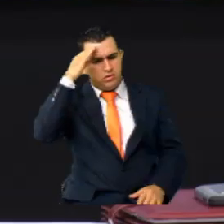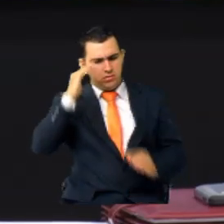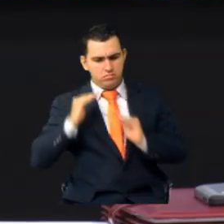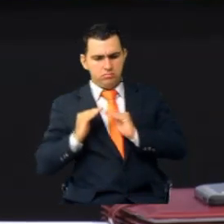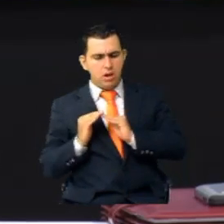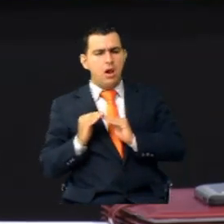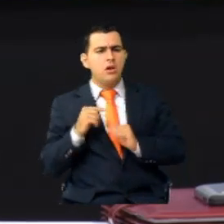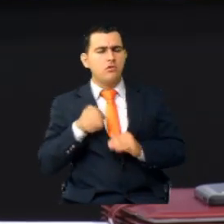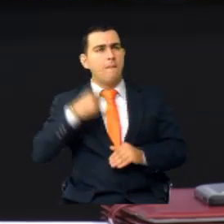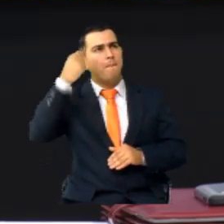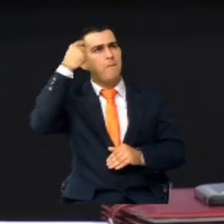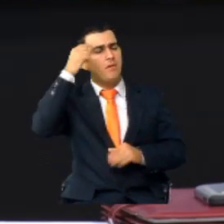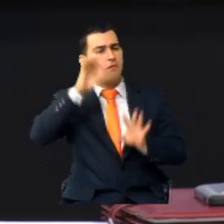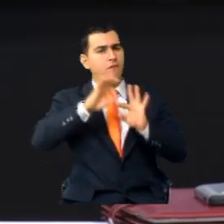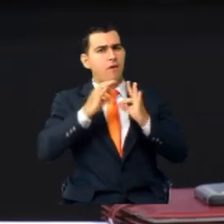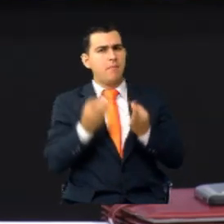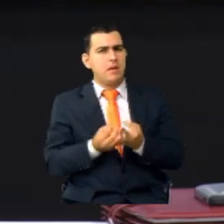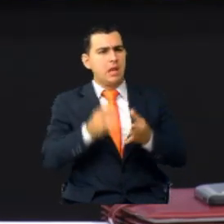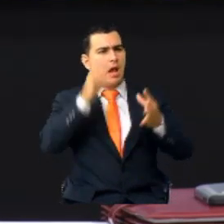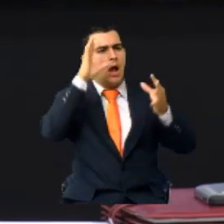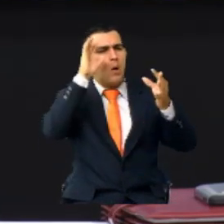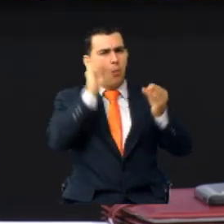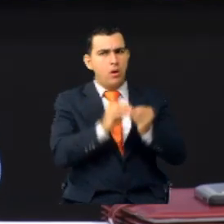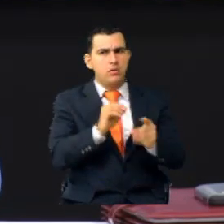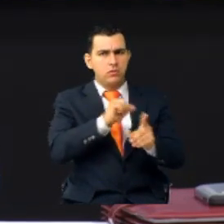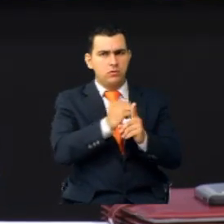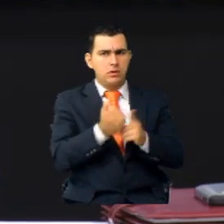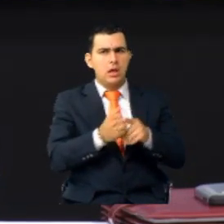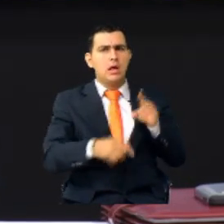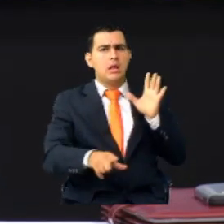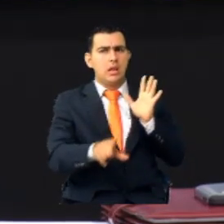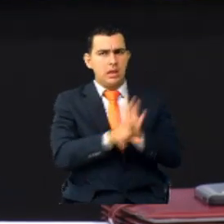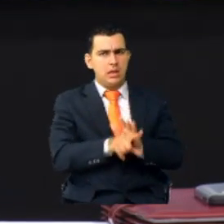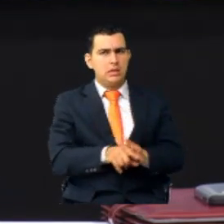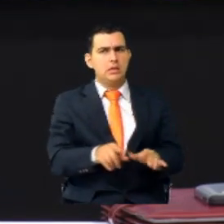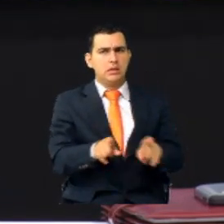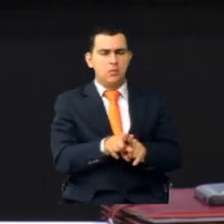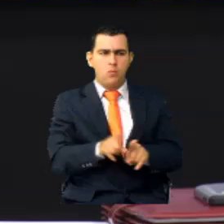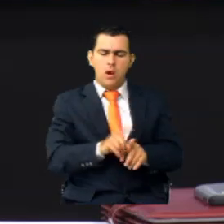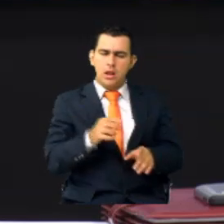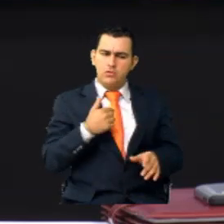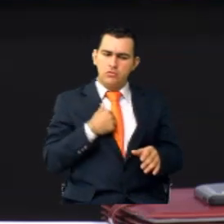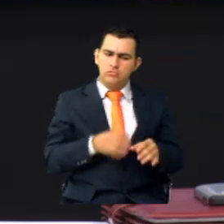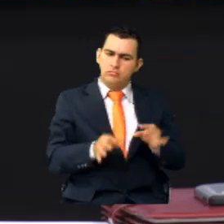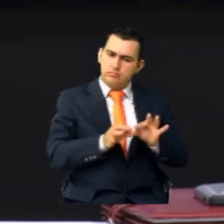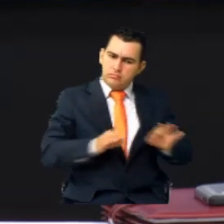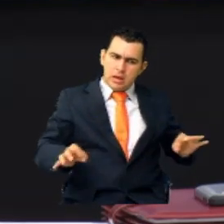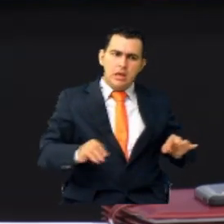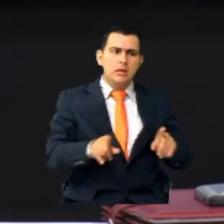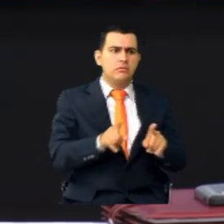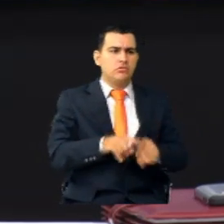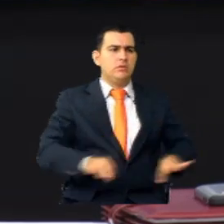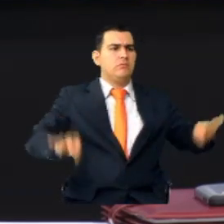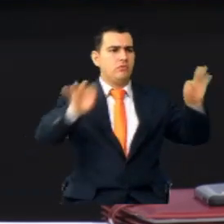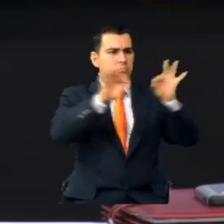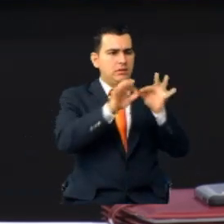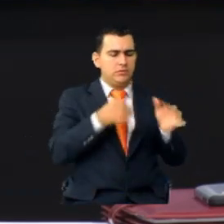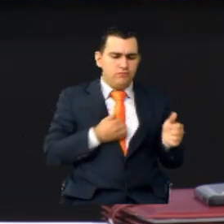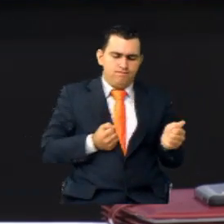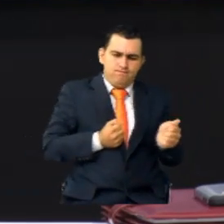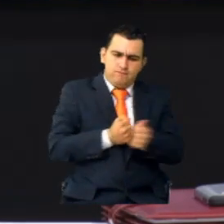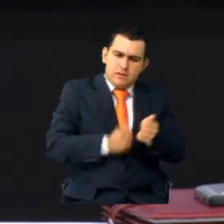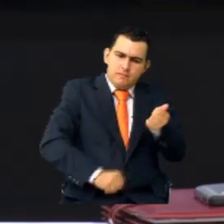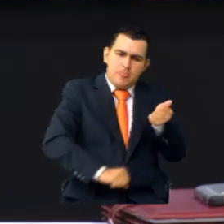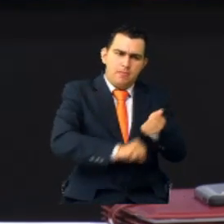piensa en familia como el gran acuerdo social, en el eje 5, familia como eje para el desarrollo, lo vamos a fortalecer. Y la